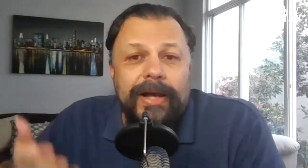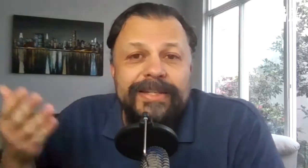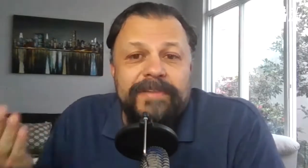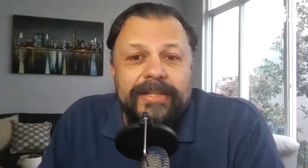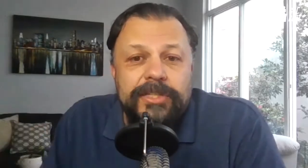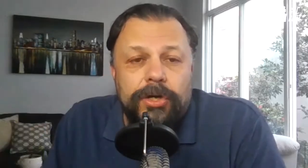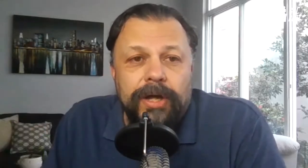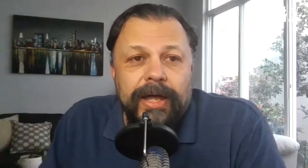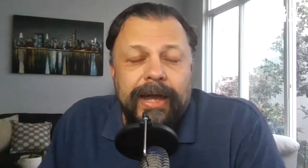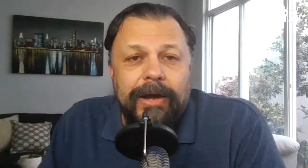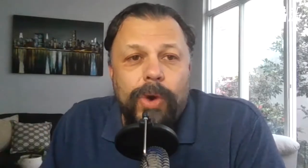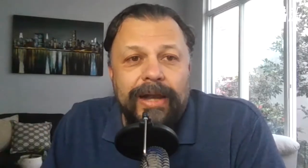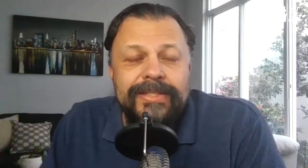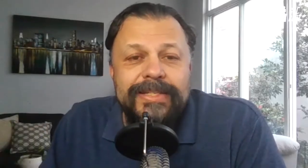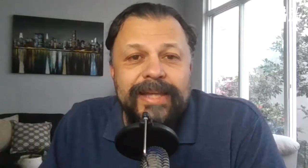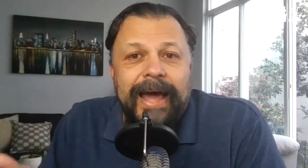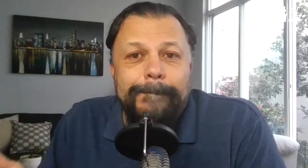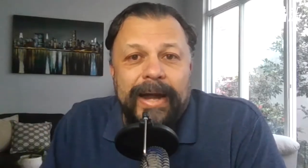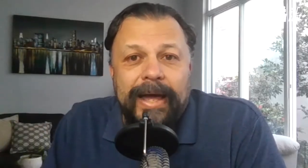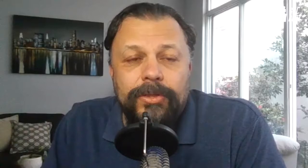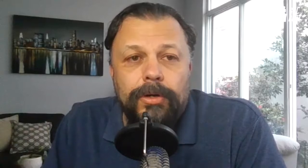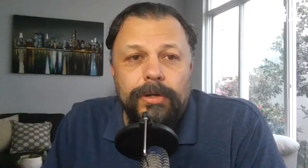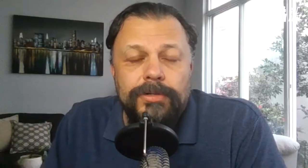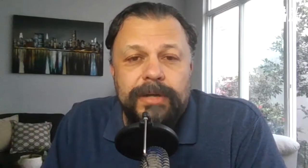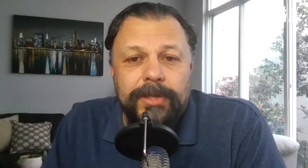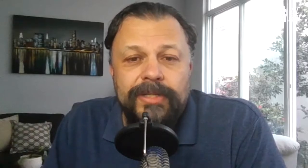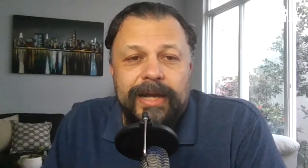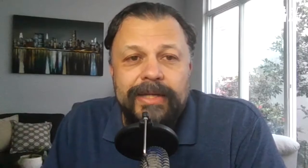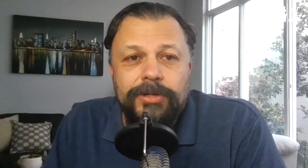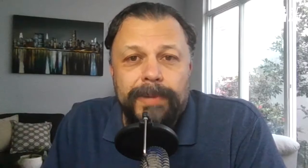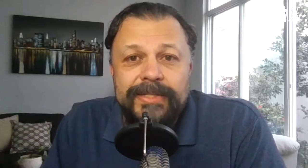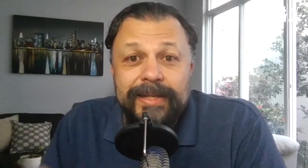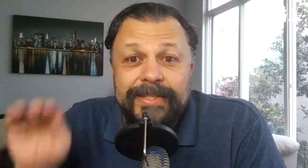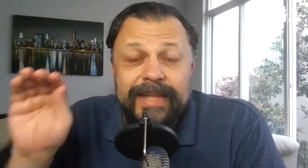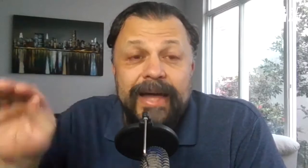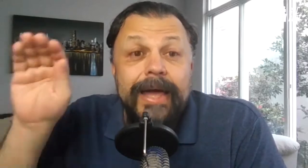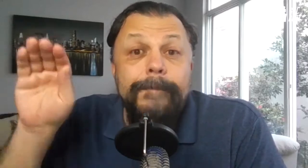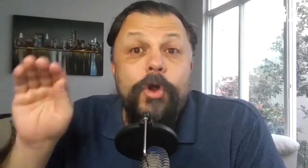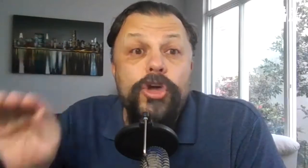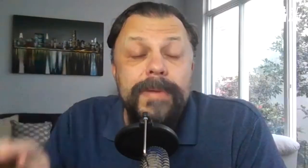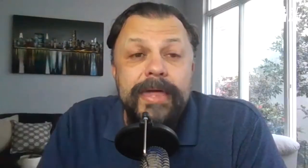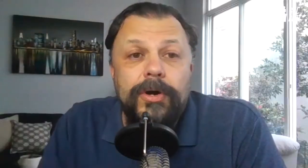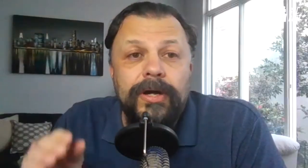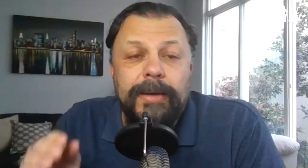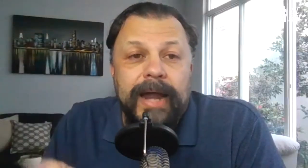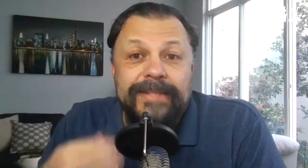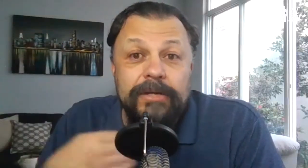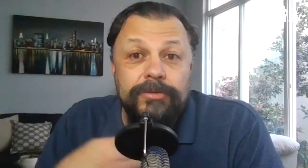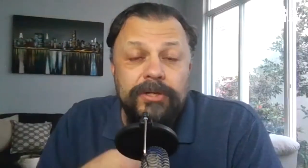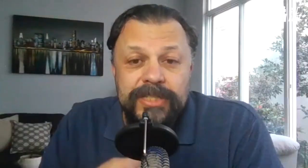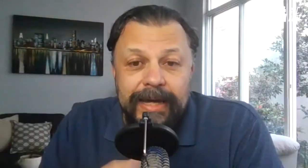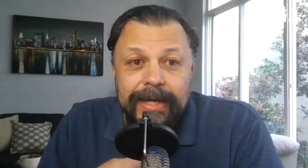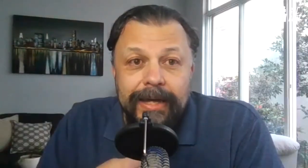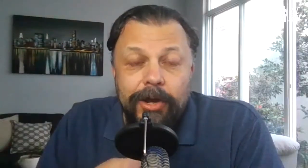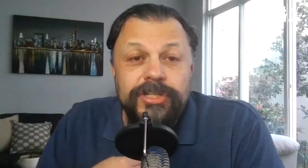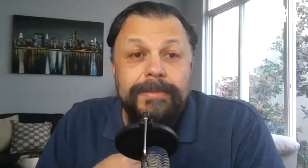artículo? ¿Cuál es la fracción en la cual se están amparando los servidores de la nación para decir que está prohibido grabar? Hasta donde